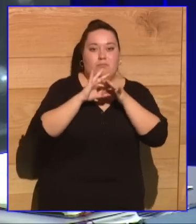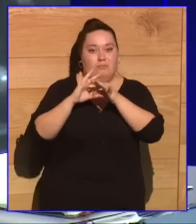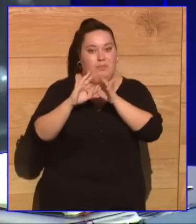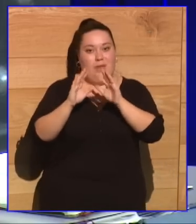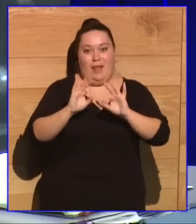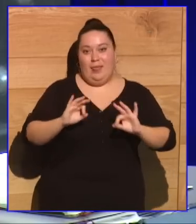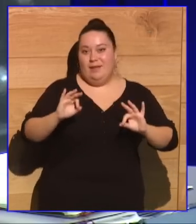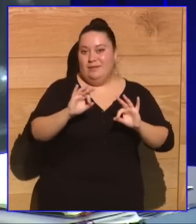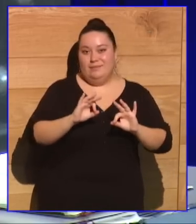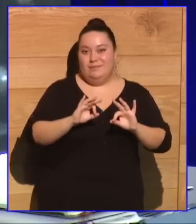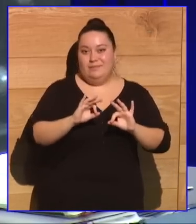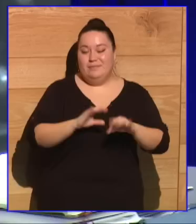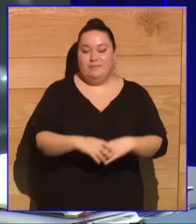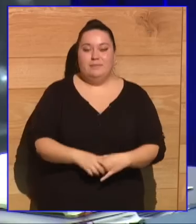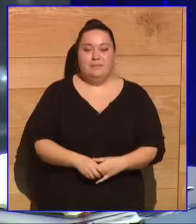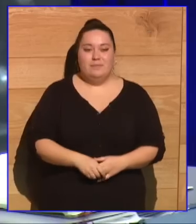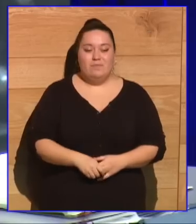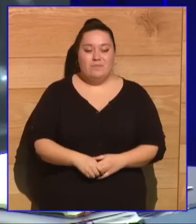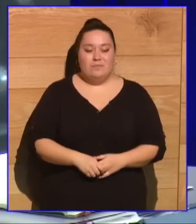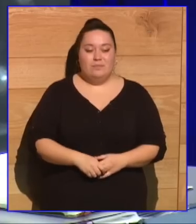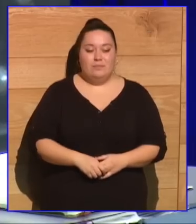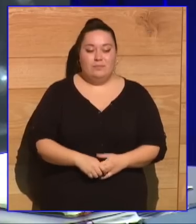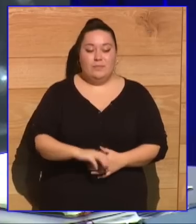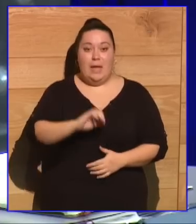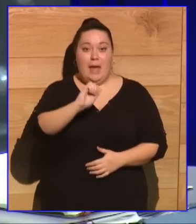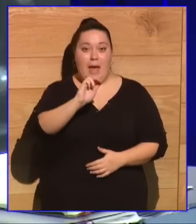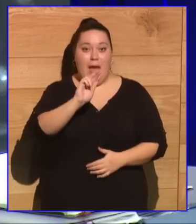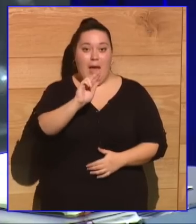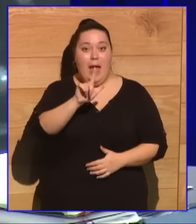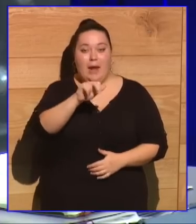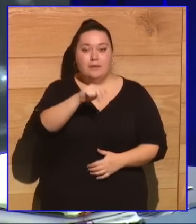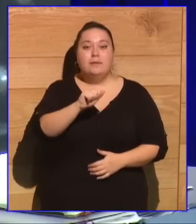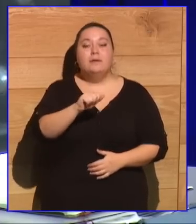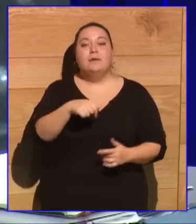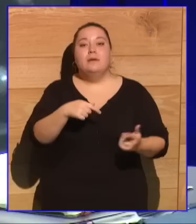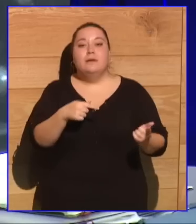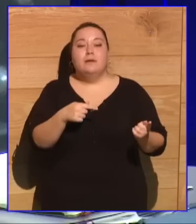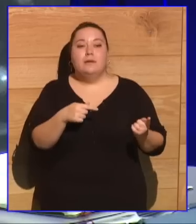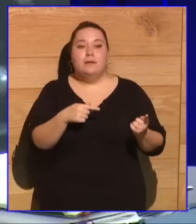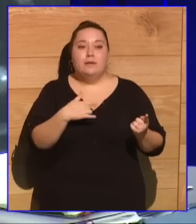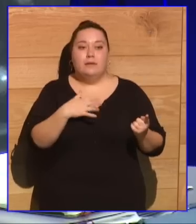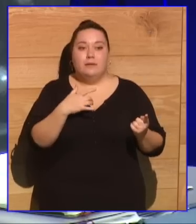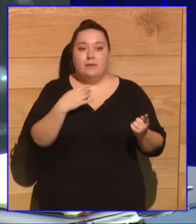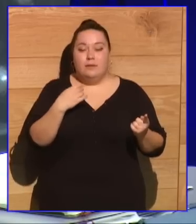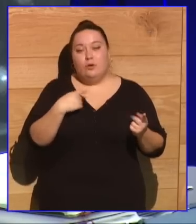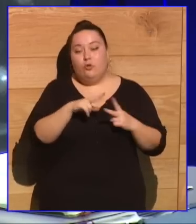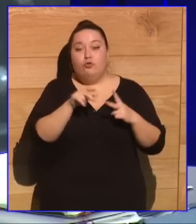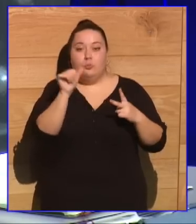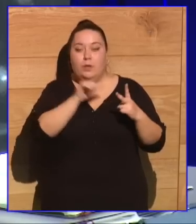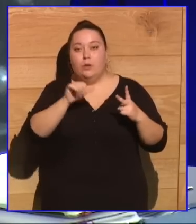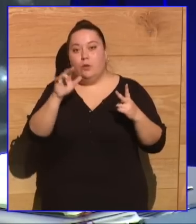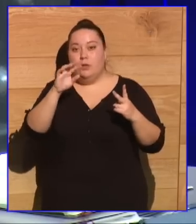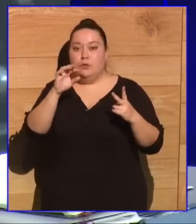no delata demasiada clase musical. Y Alan Parker, salvo en las 2 películas que vamos a hablar ahora, con Trevor Jones, que consigue algo